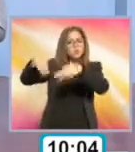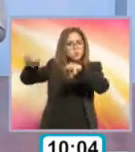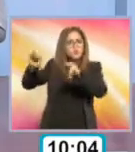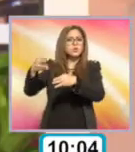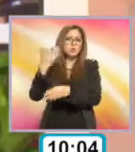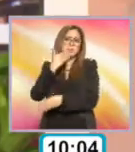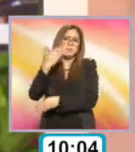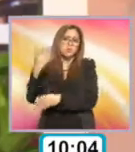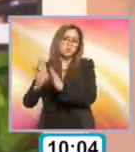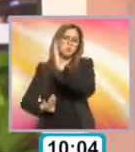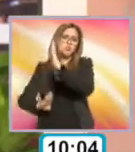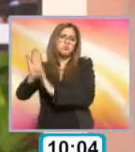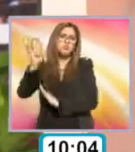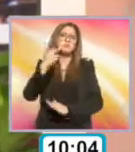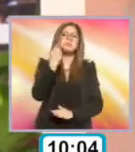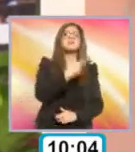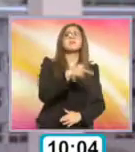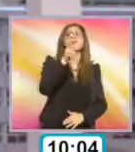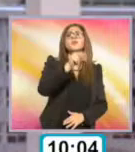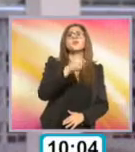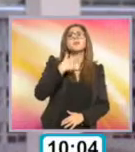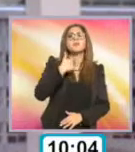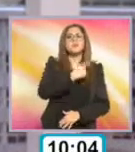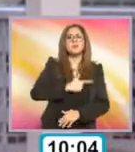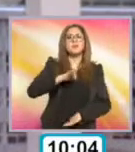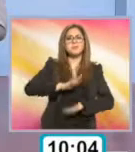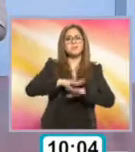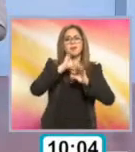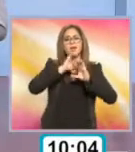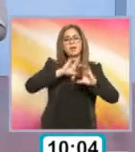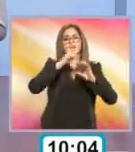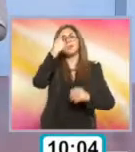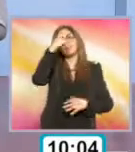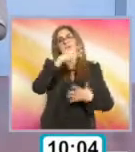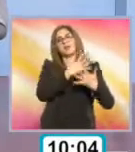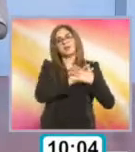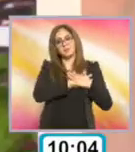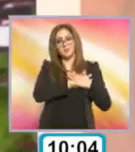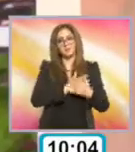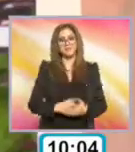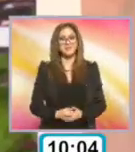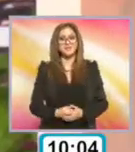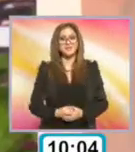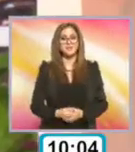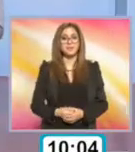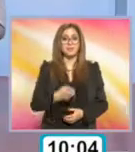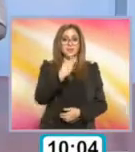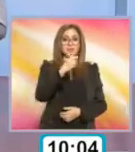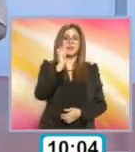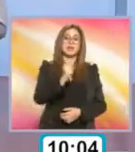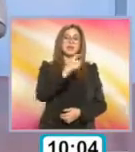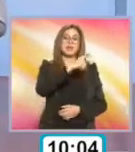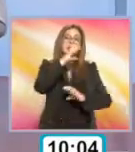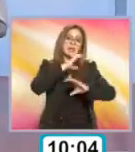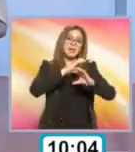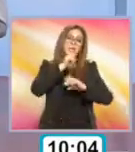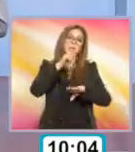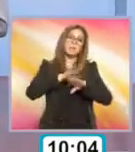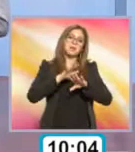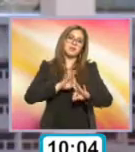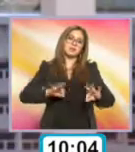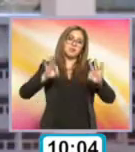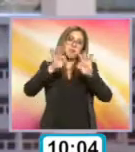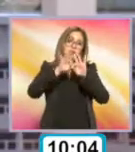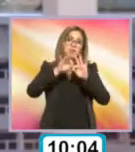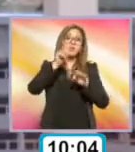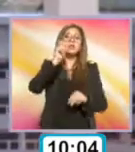música, pero yo siempre apuesto al corazón, así que en este caso la propuesta es Yo no vivo sin ti. Eso es lo que manda, el amor y el corazón. Eso sí. Bueno, emblemática,